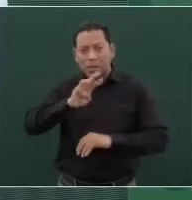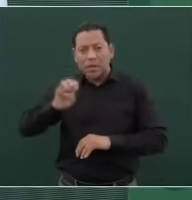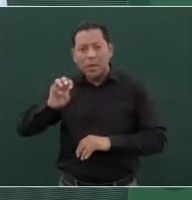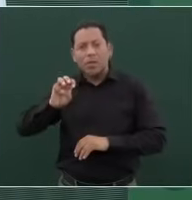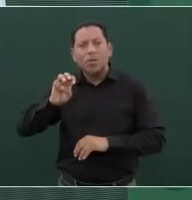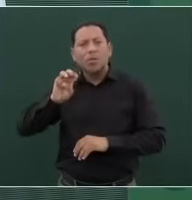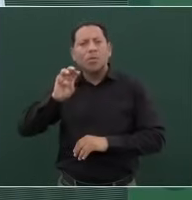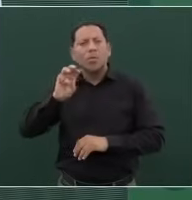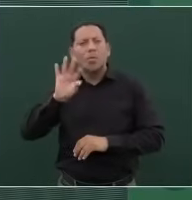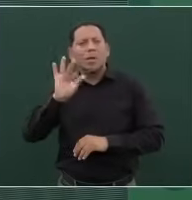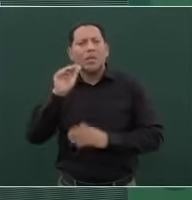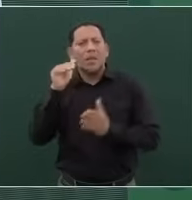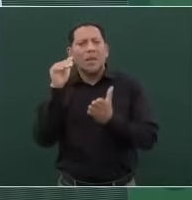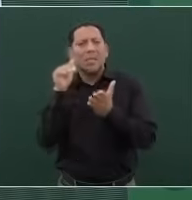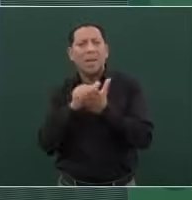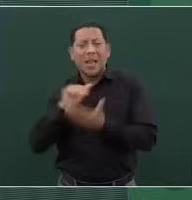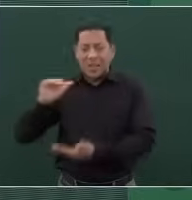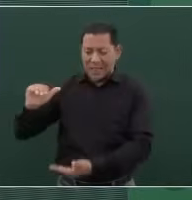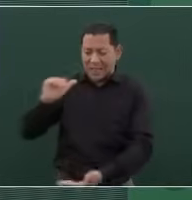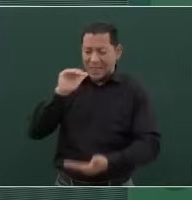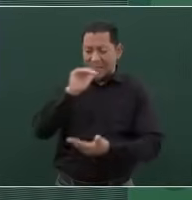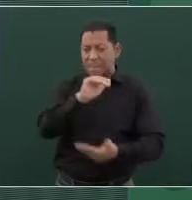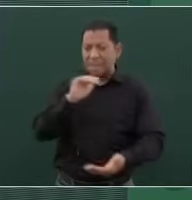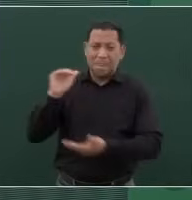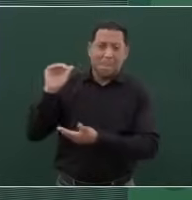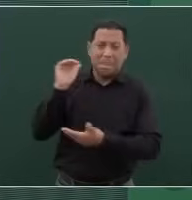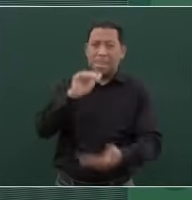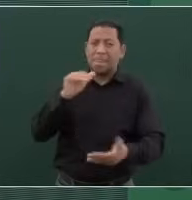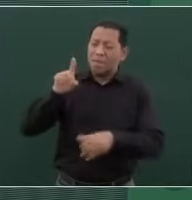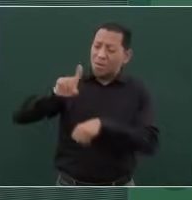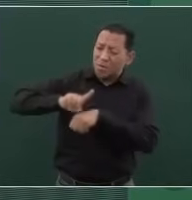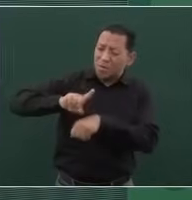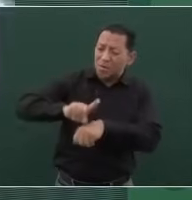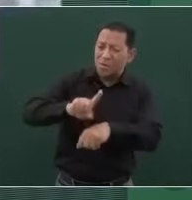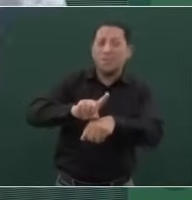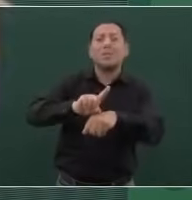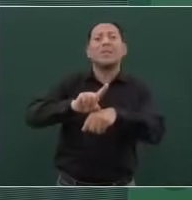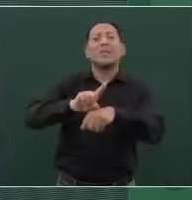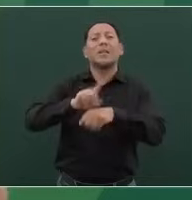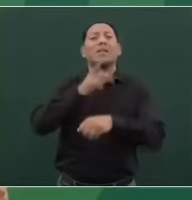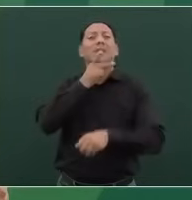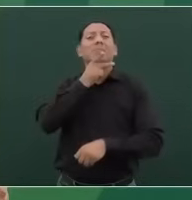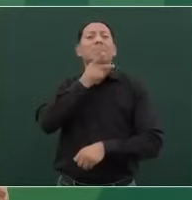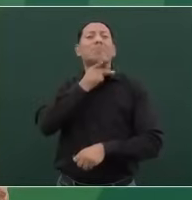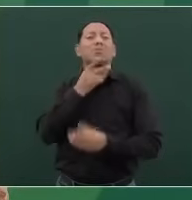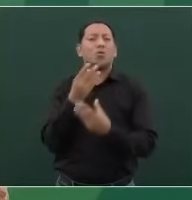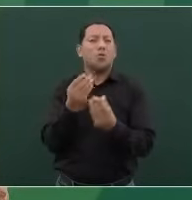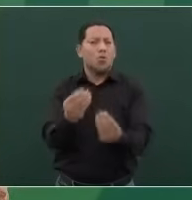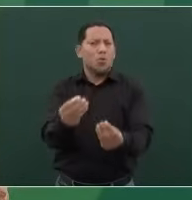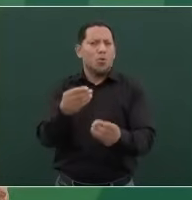340 mil barriles diarios de petróleo. Es un orgullo.